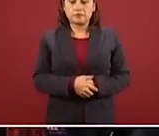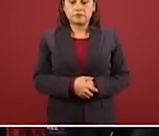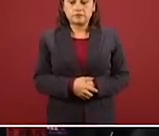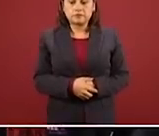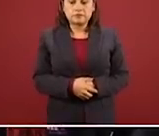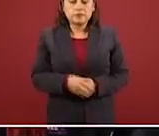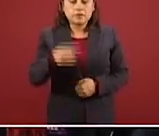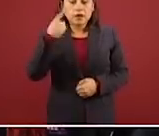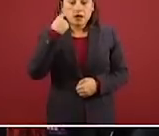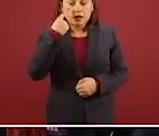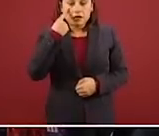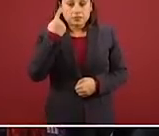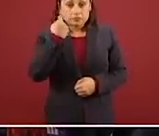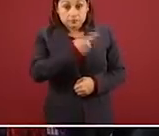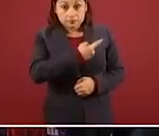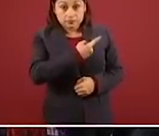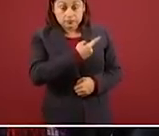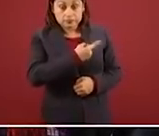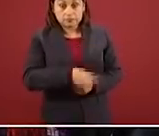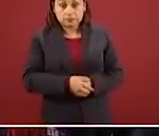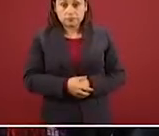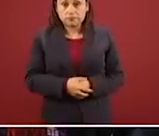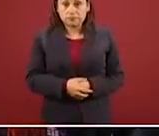Y miren,